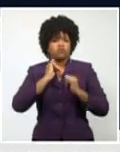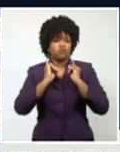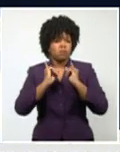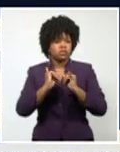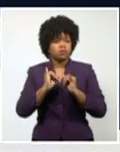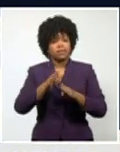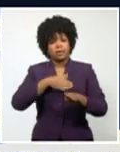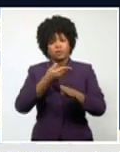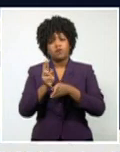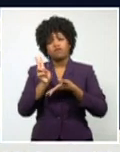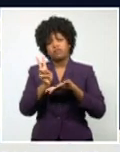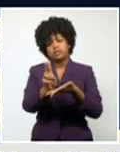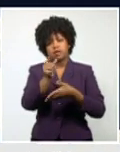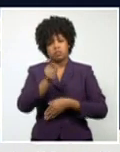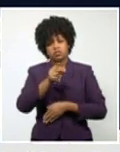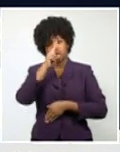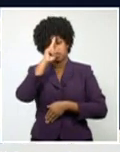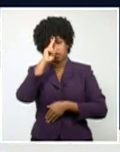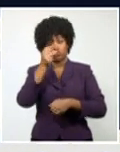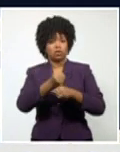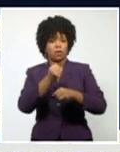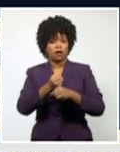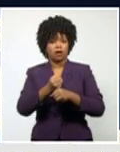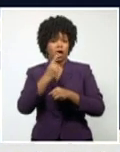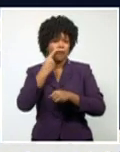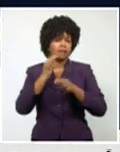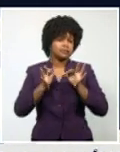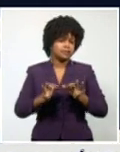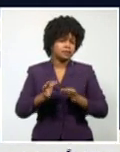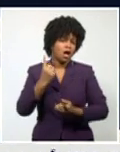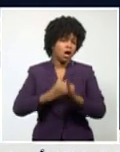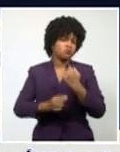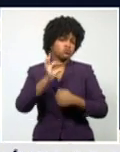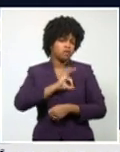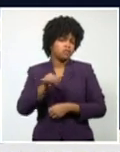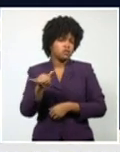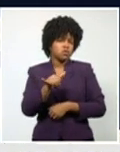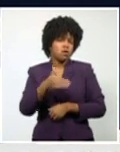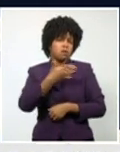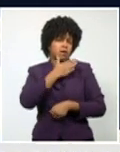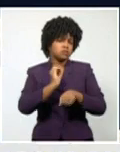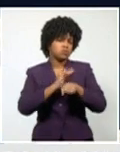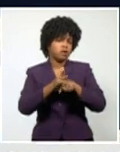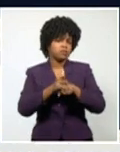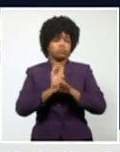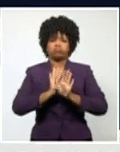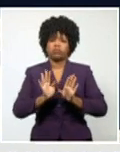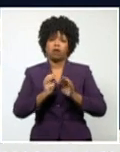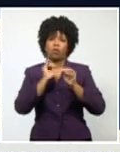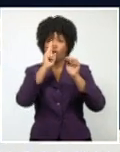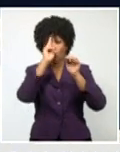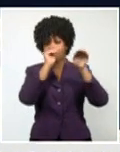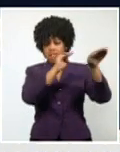un personal de salud. Si realmente tiene una sintomatología que lo amerite, se ingresa. Esto es algo